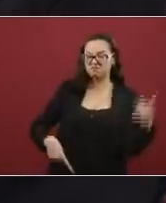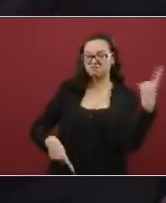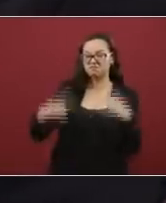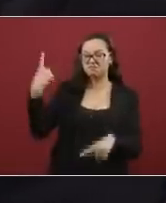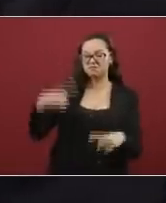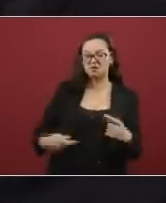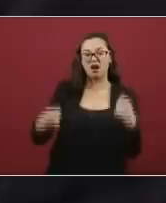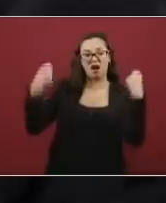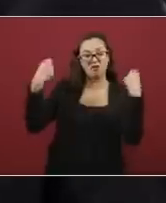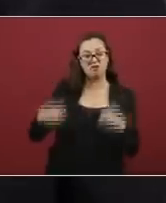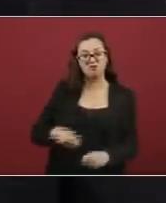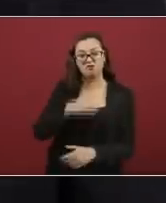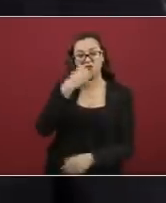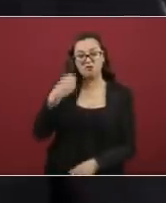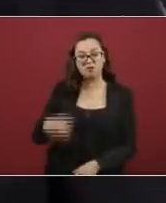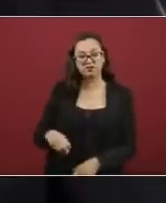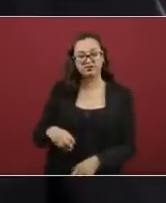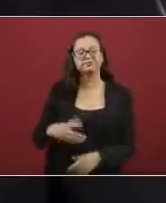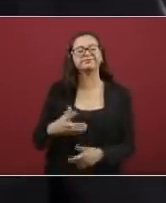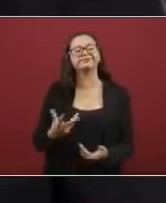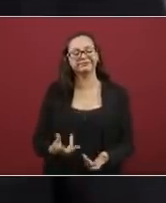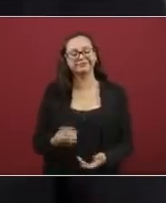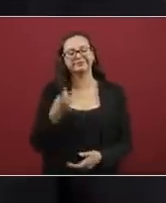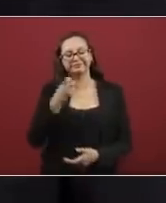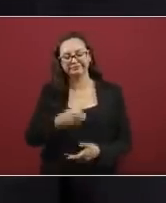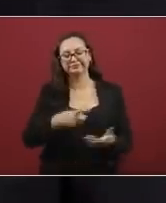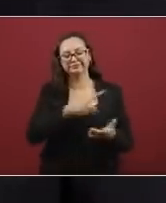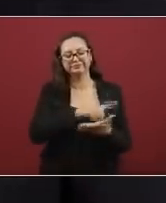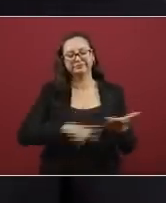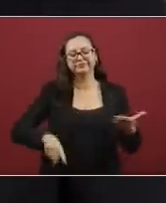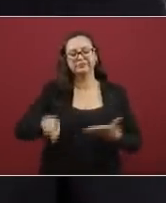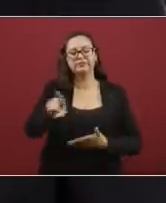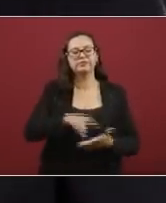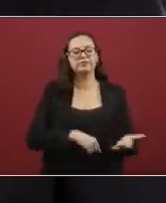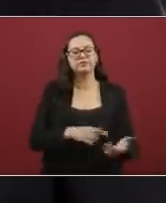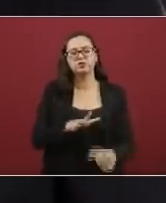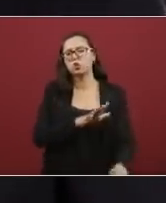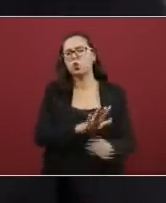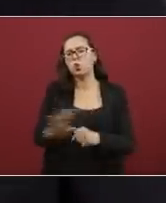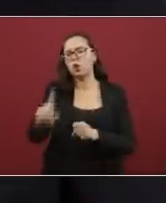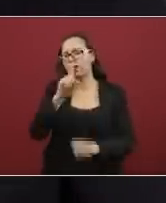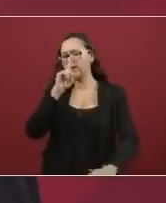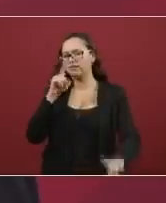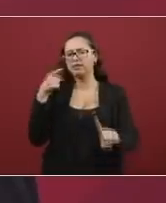llevaba el propósito de la privatización de la educación.